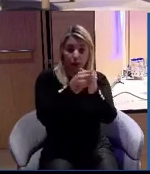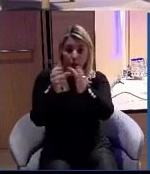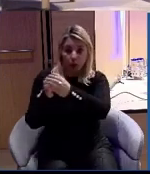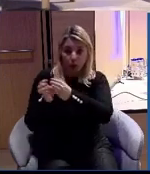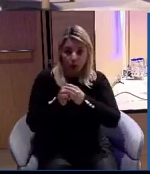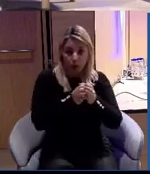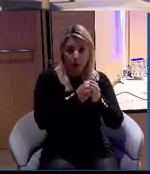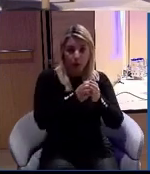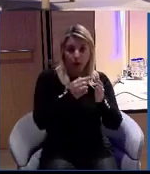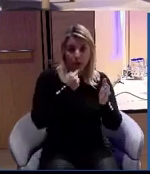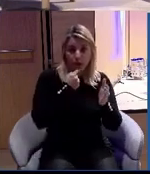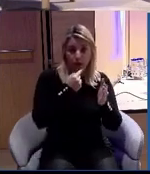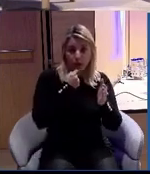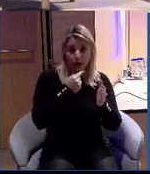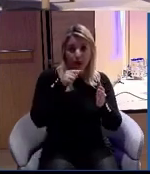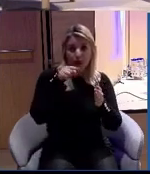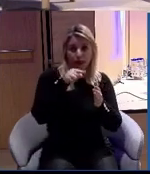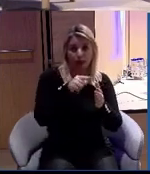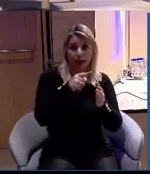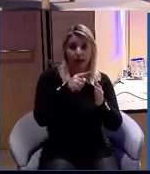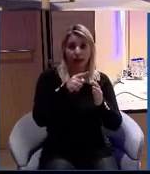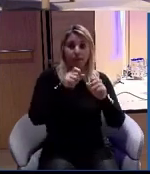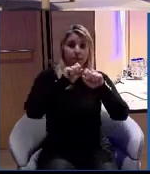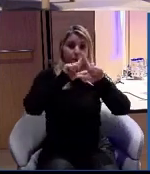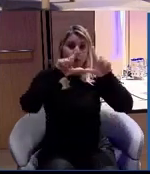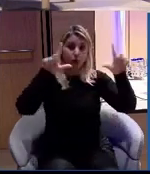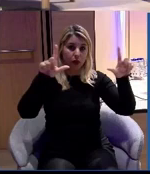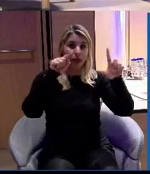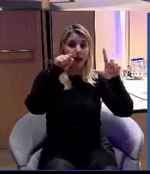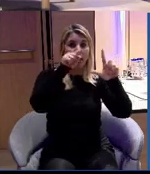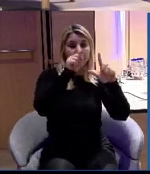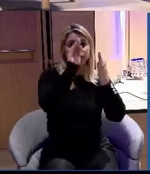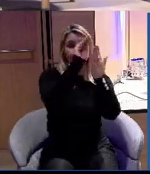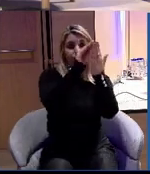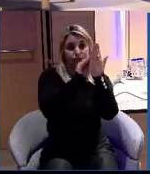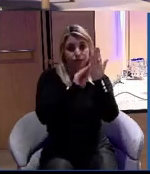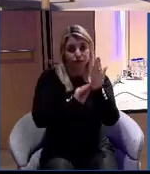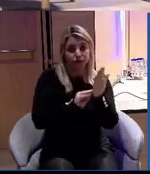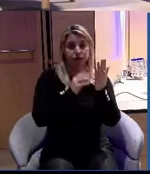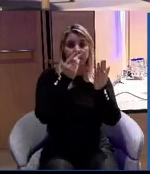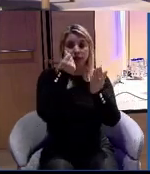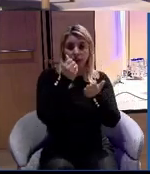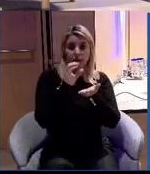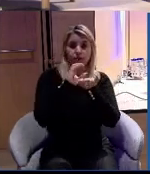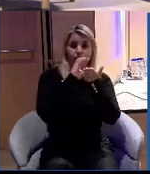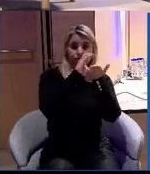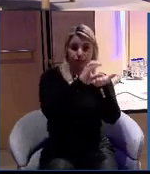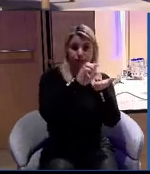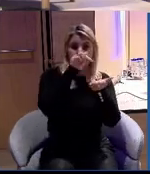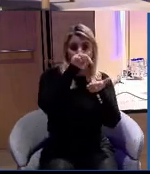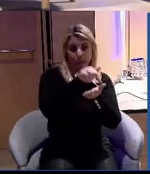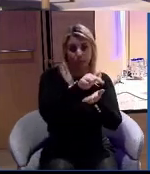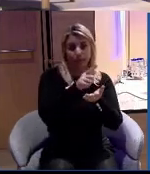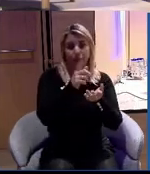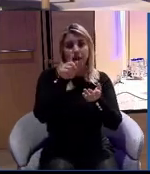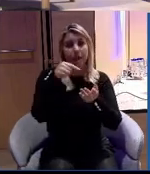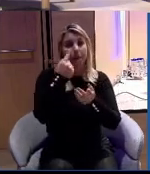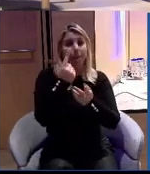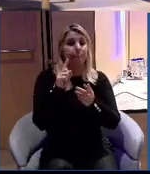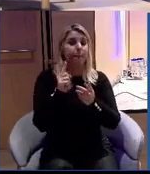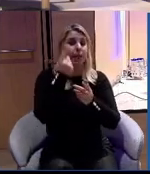partidos a disponibilizar en un portal la inform ación de la rendición de cuentas de campaña este fue el primer informe que